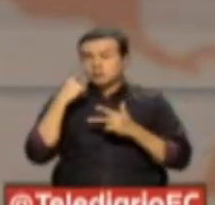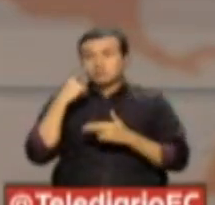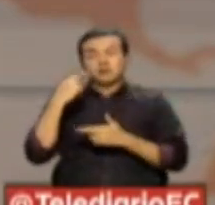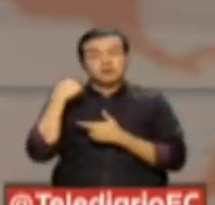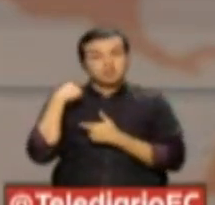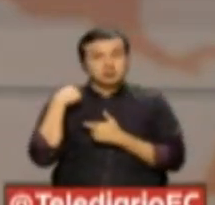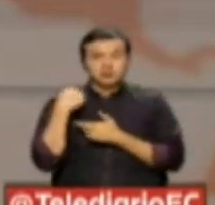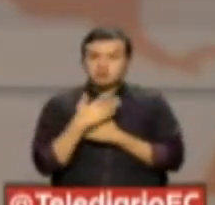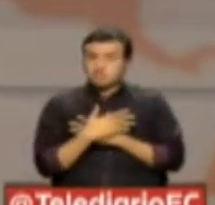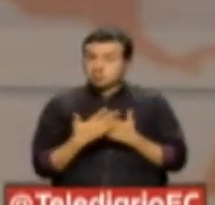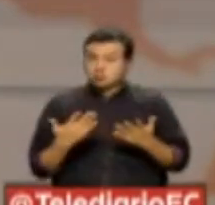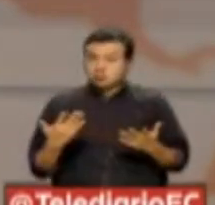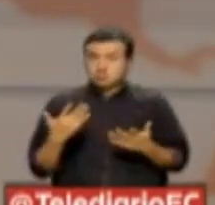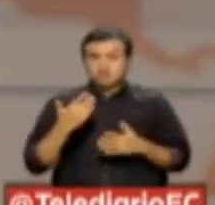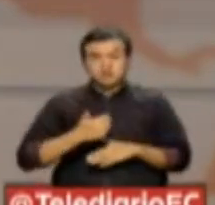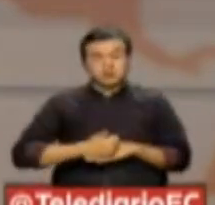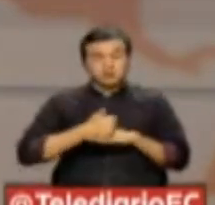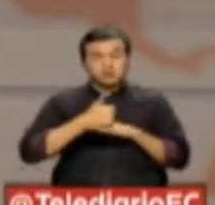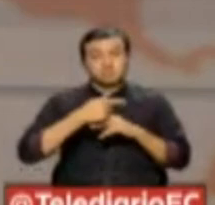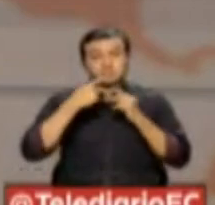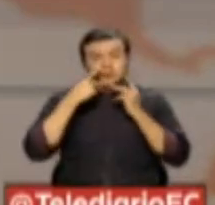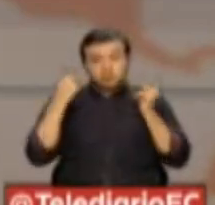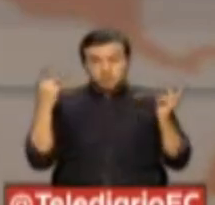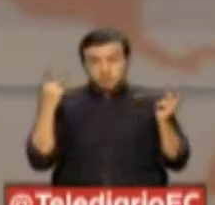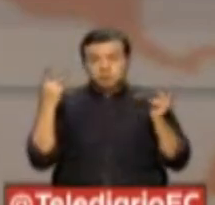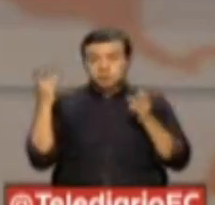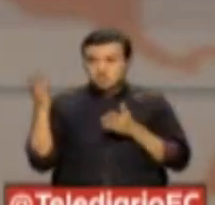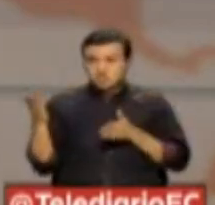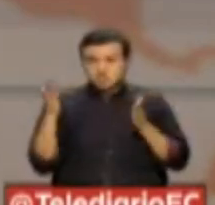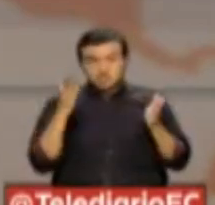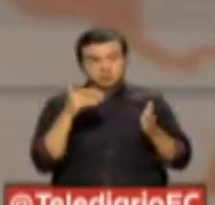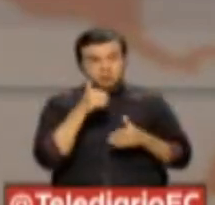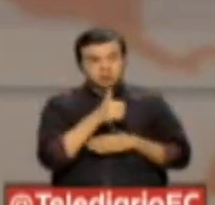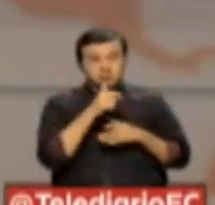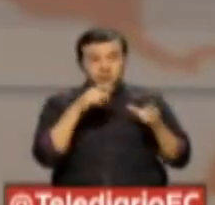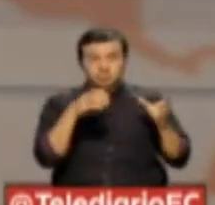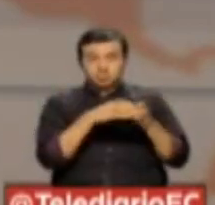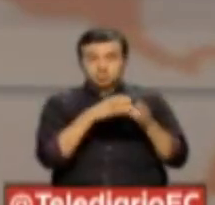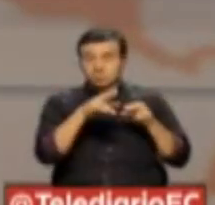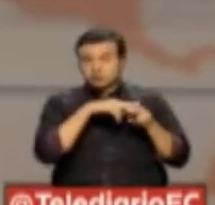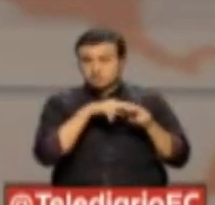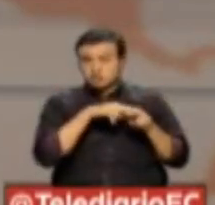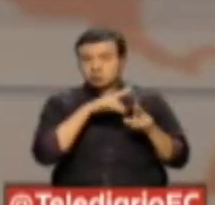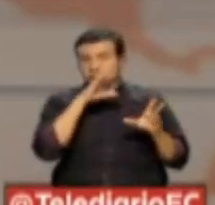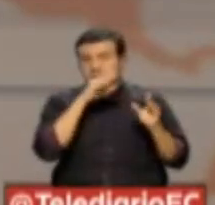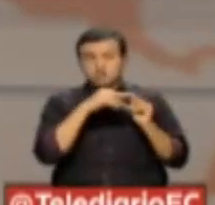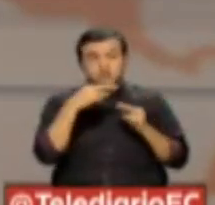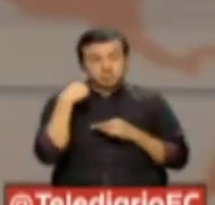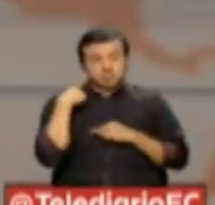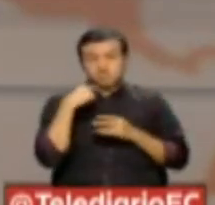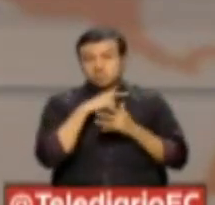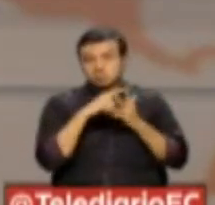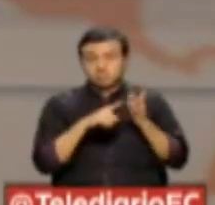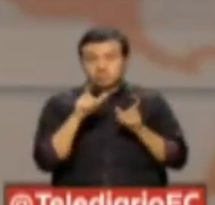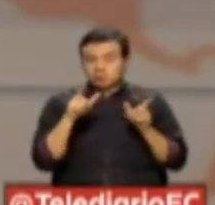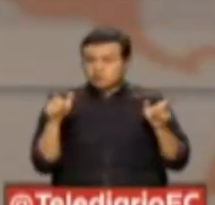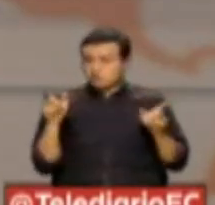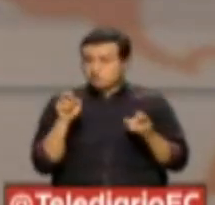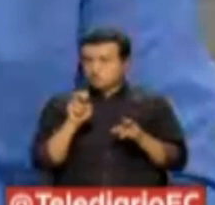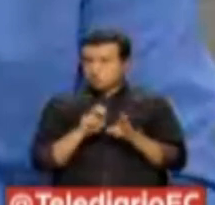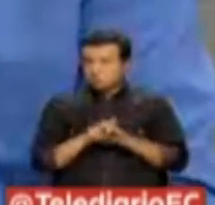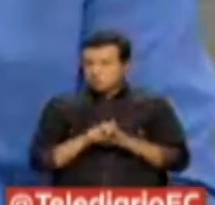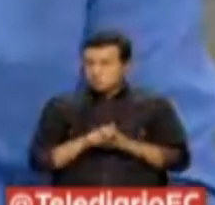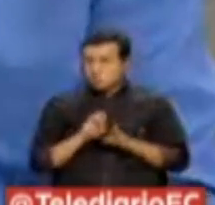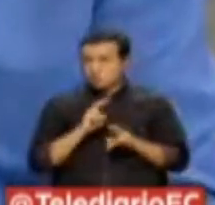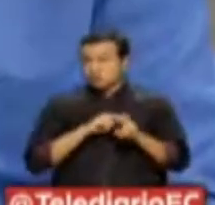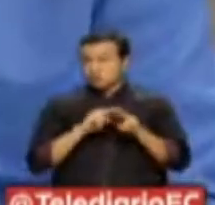responsabilidad de parte de la autoridad pública de parte del propio gremio de taxistas hay responsabilidades de los usuarios por los